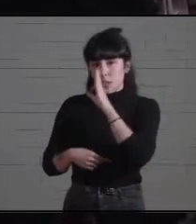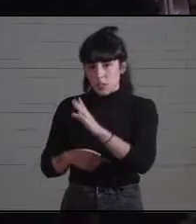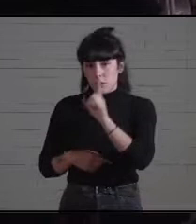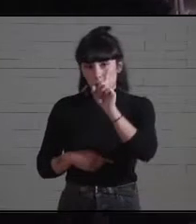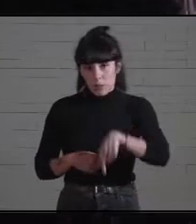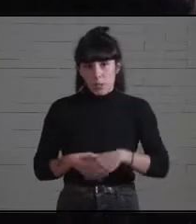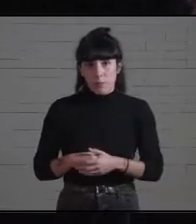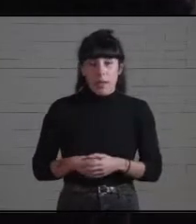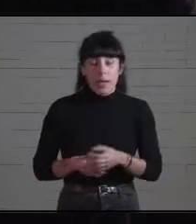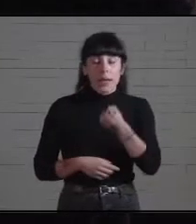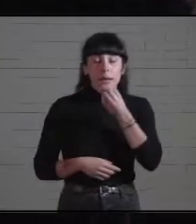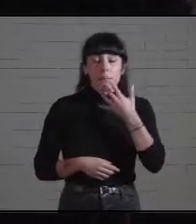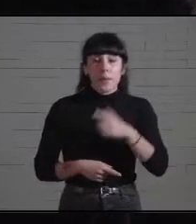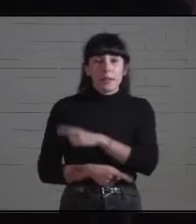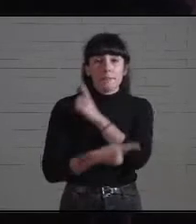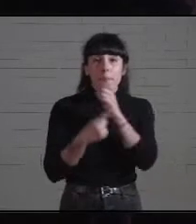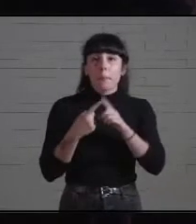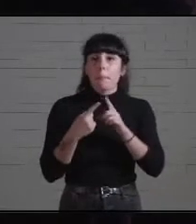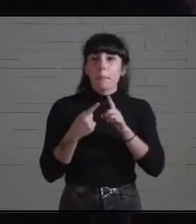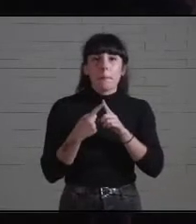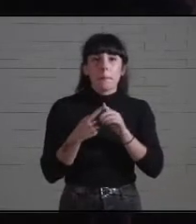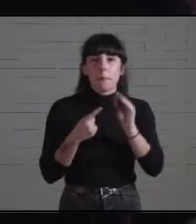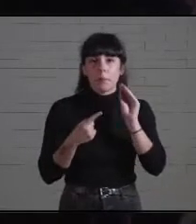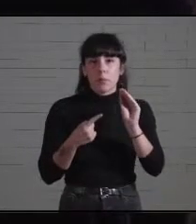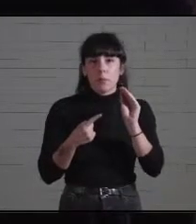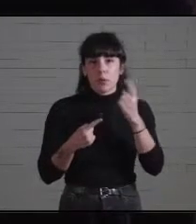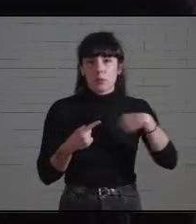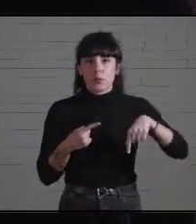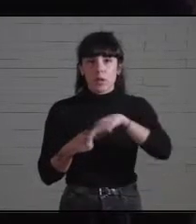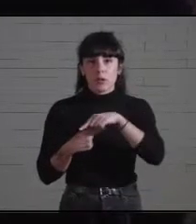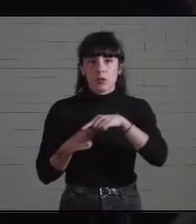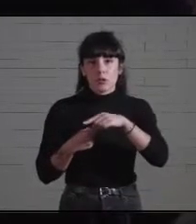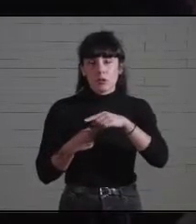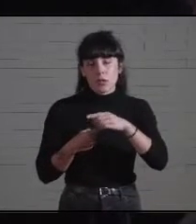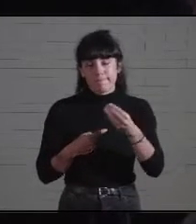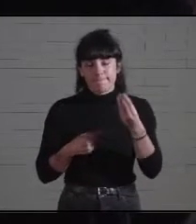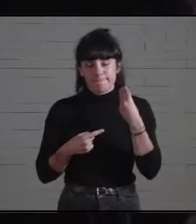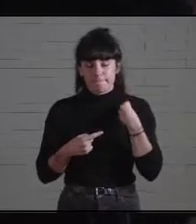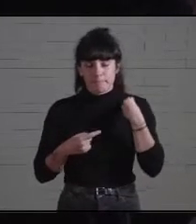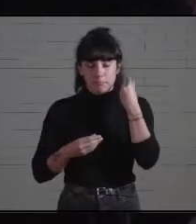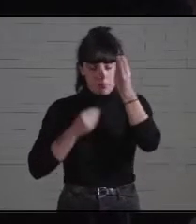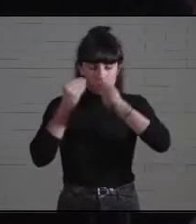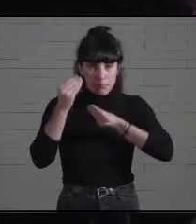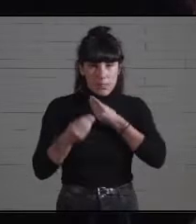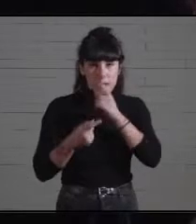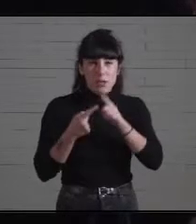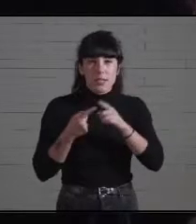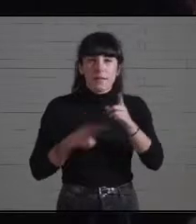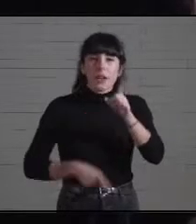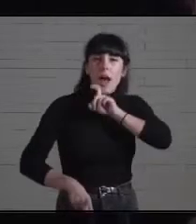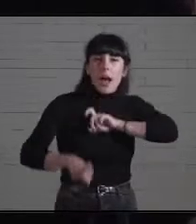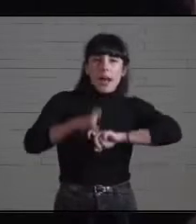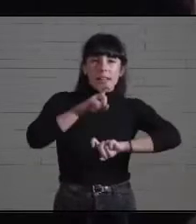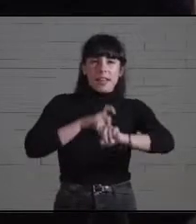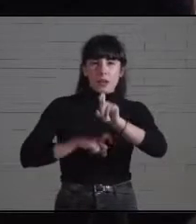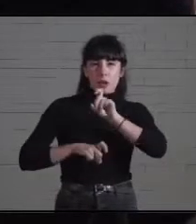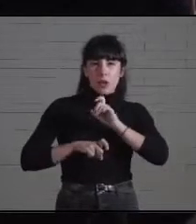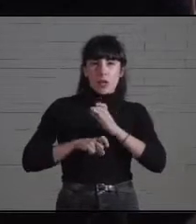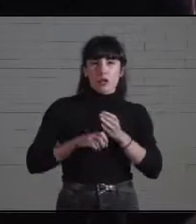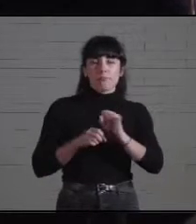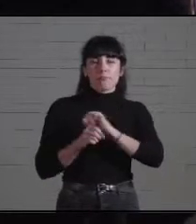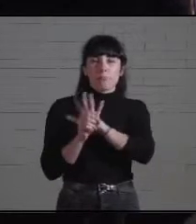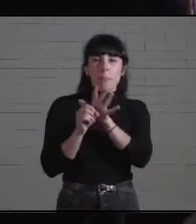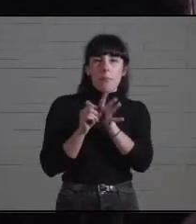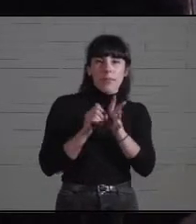heterosexuales. Bien, la primera cuestión que nos planteábamos es qué retrocesos ha provocado la pandemia en el